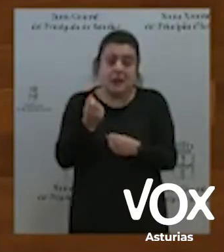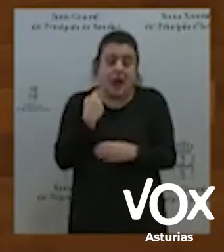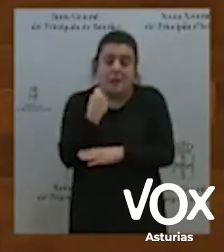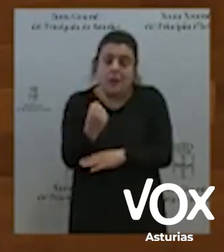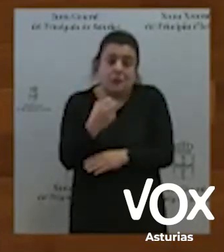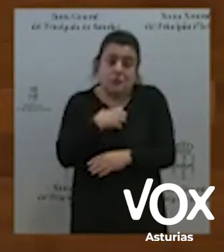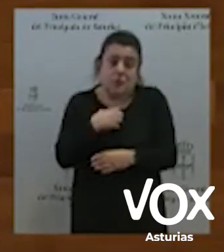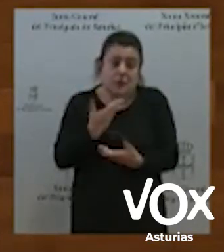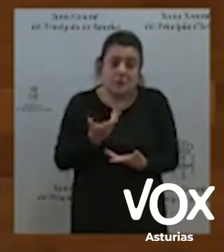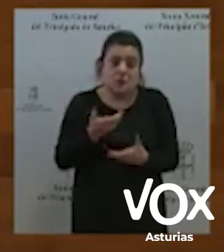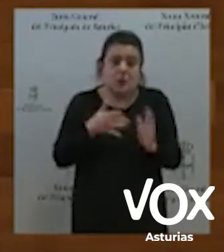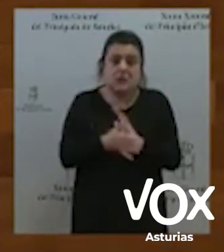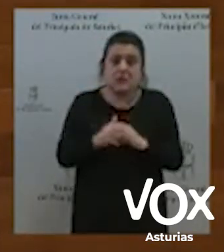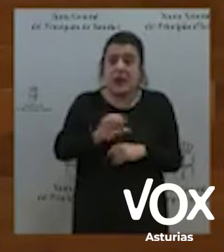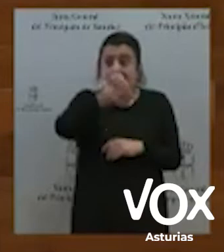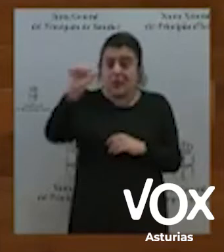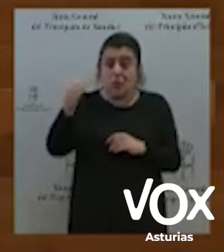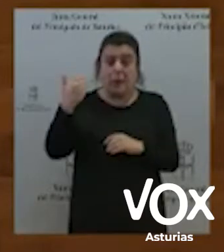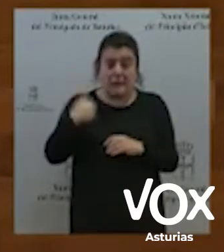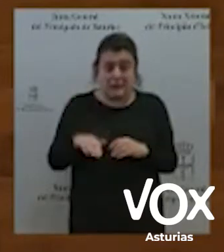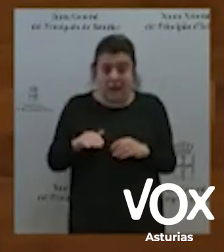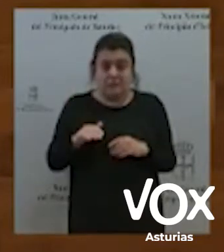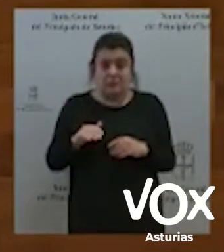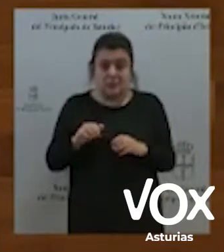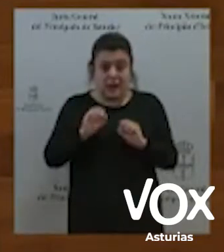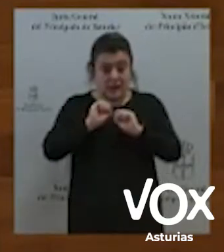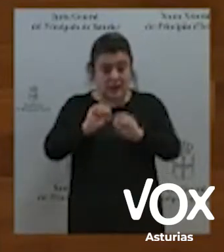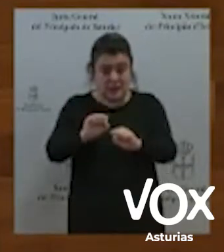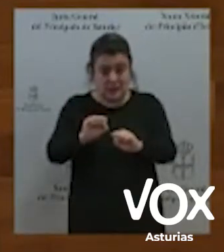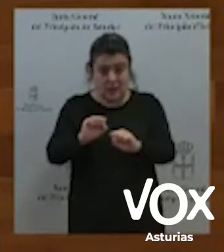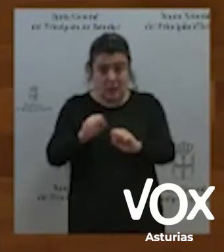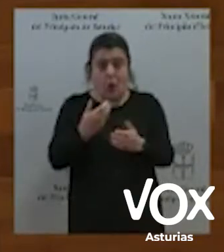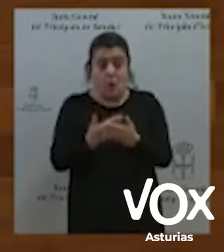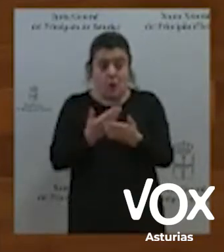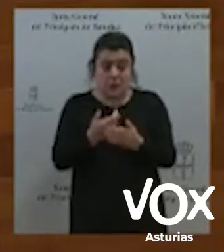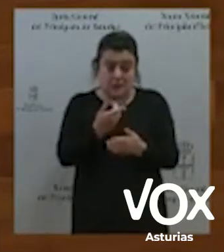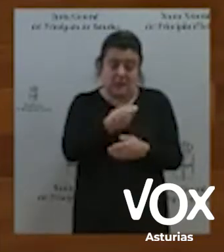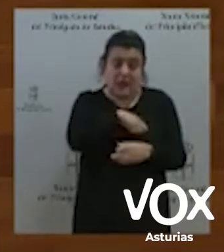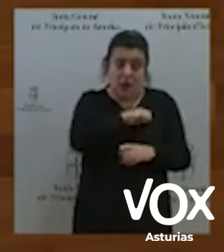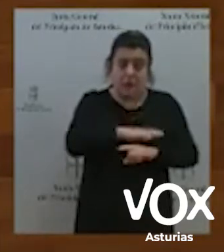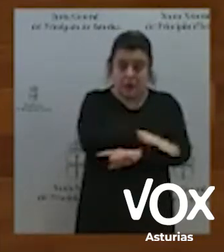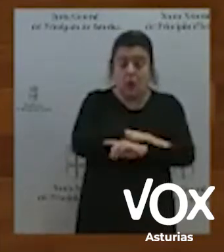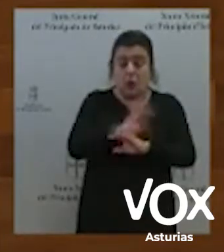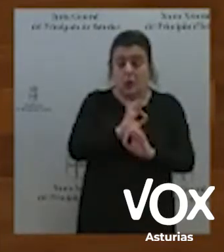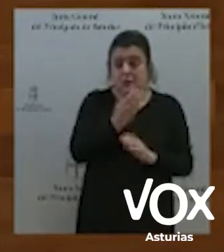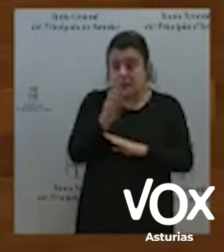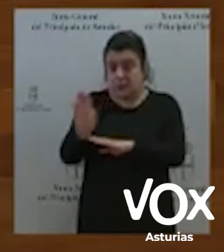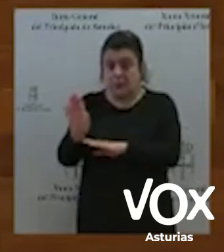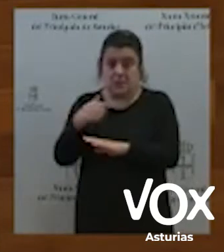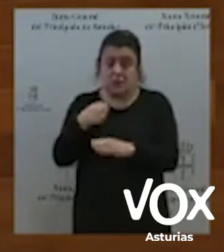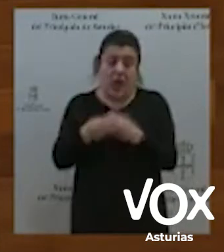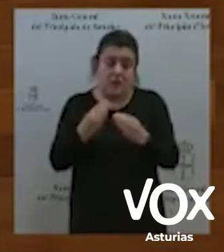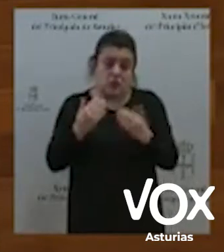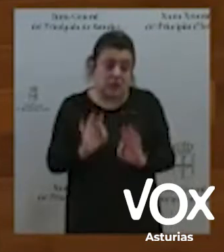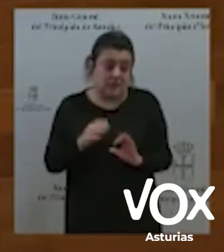las propuestas presentadas por el Ejecutivo al respecto. Es decir, ya está hecho, llegan tarde. En el mismo sentido, nos presentan